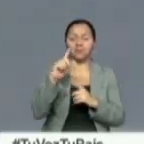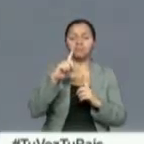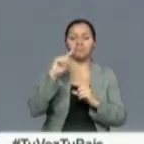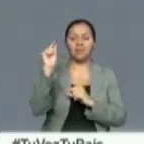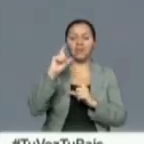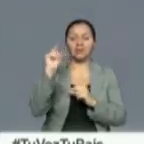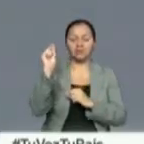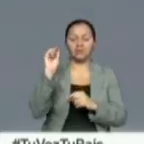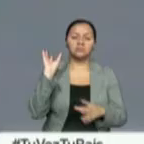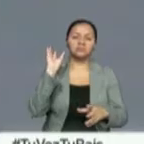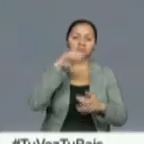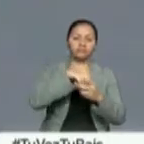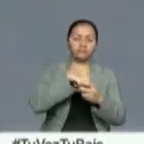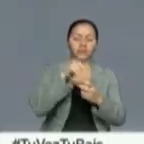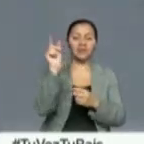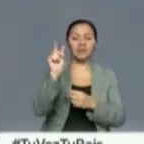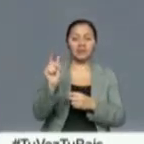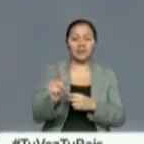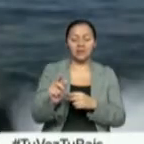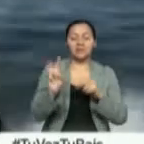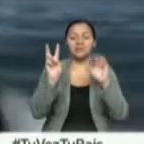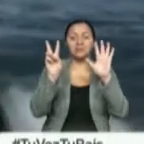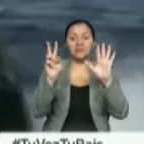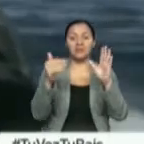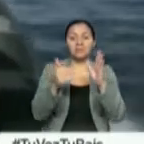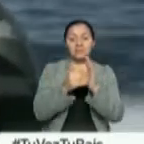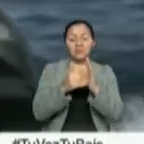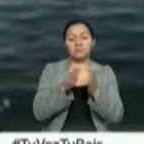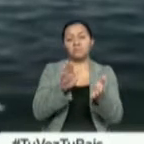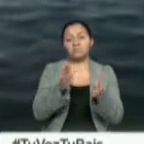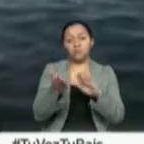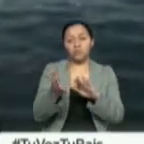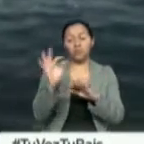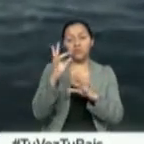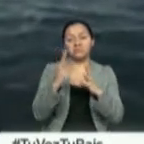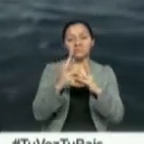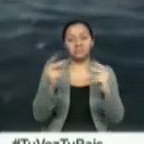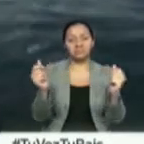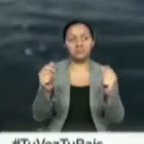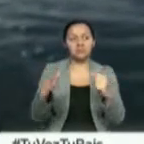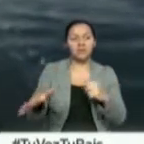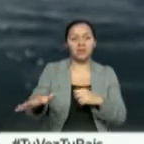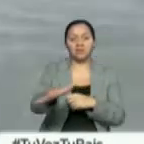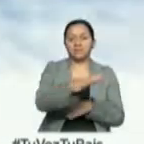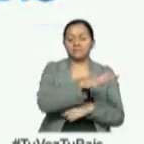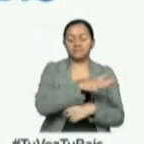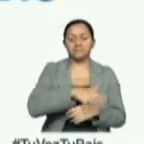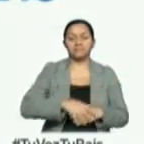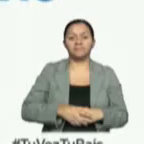llegaron a italia y cerca de siete mil han muerto o desaparecido en el mediterráneo'